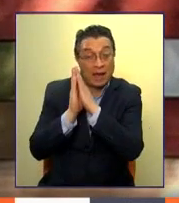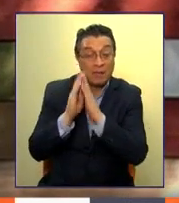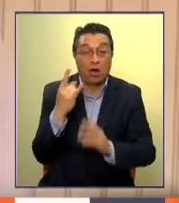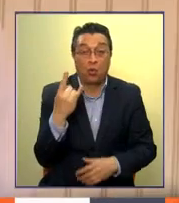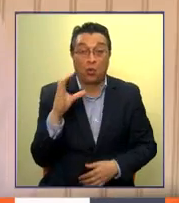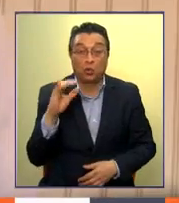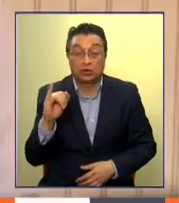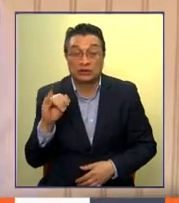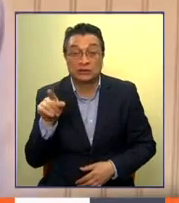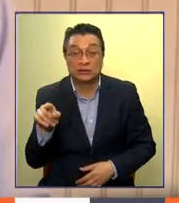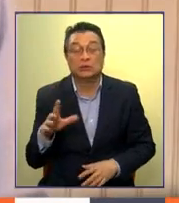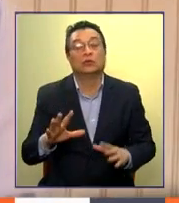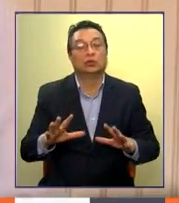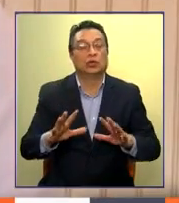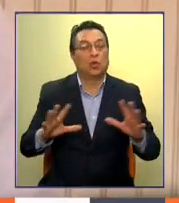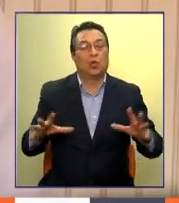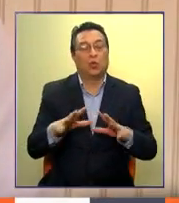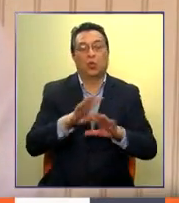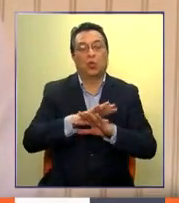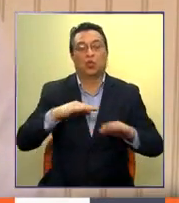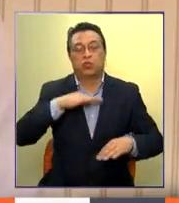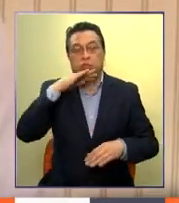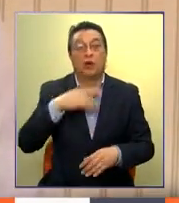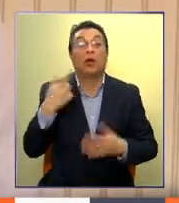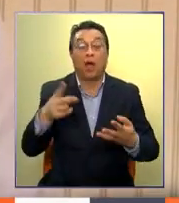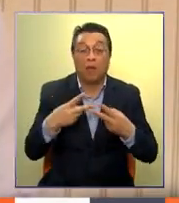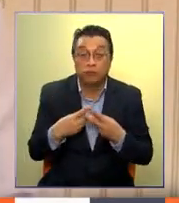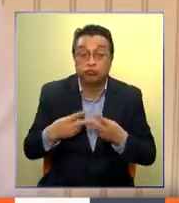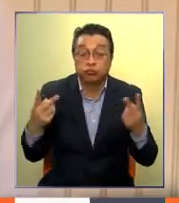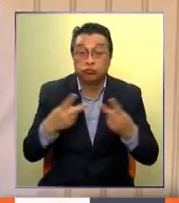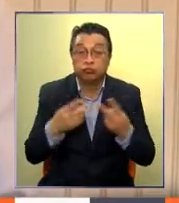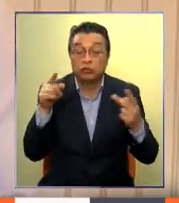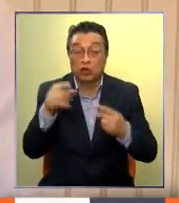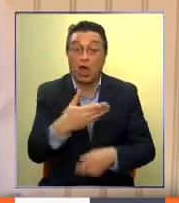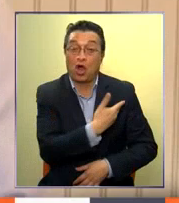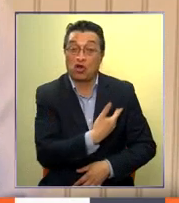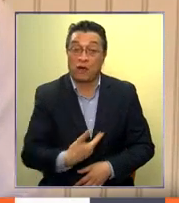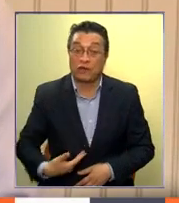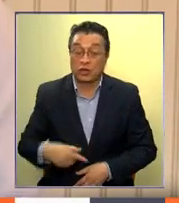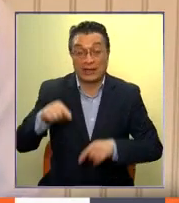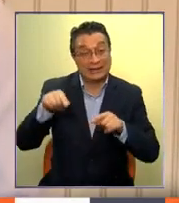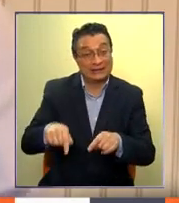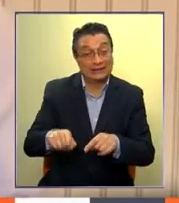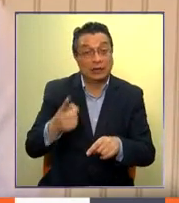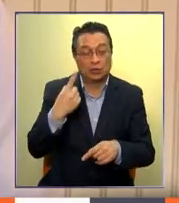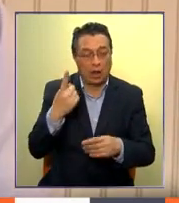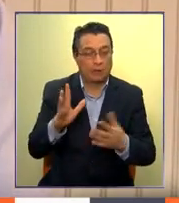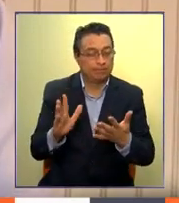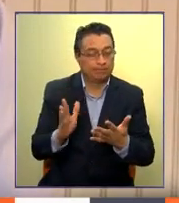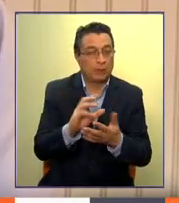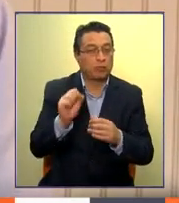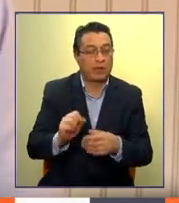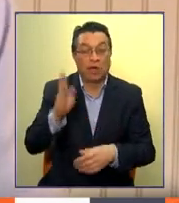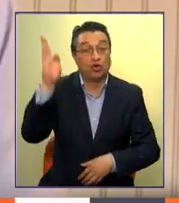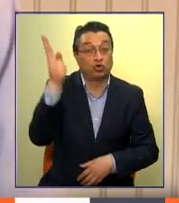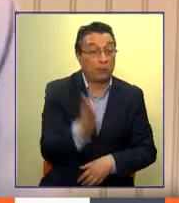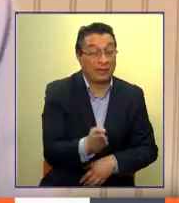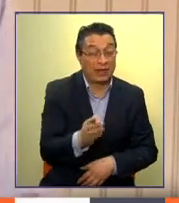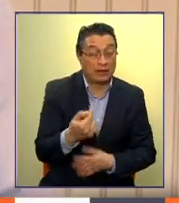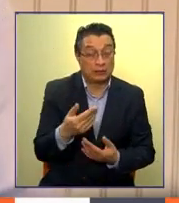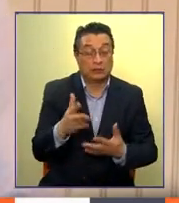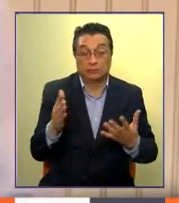en uso tras las señales de apertura entregadas por el gobierno este ya no tiene margen para suspender un proceso